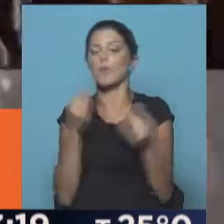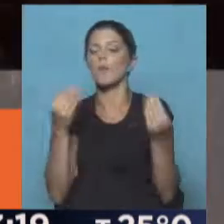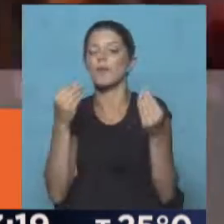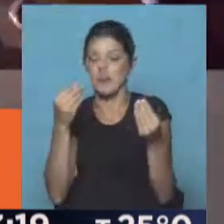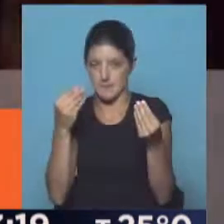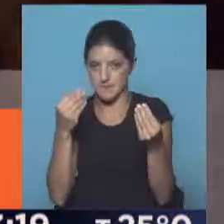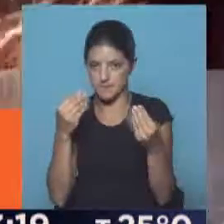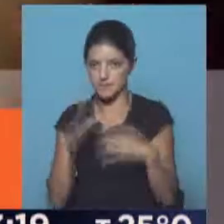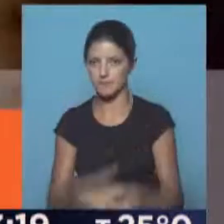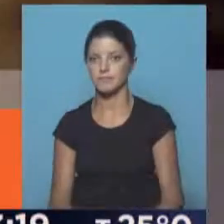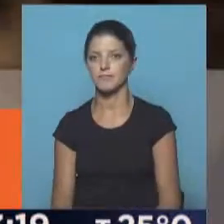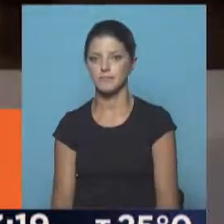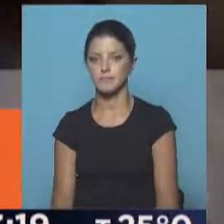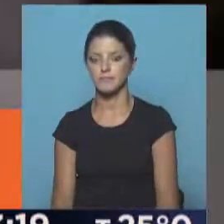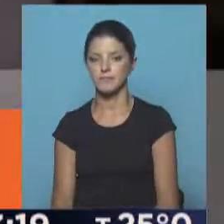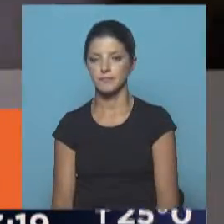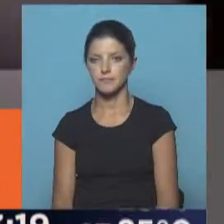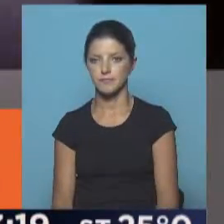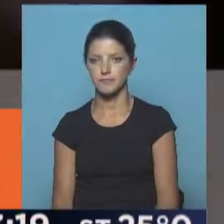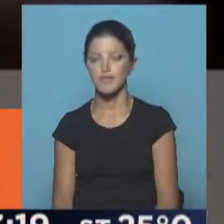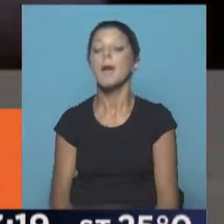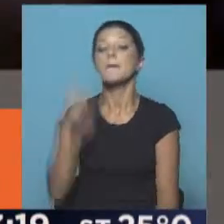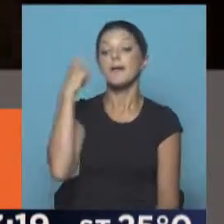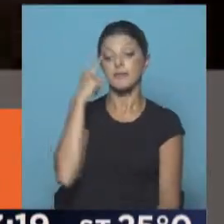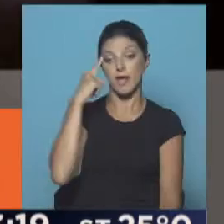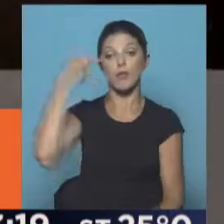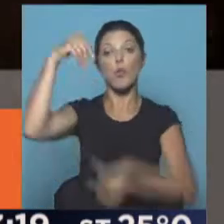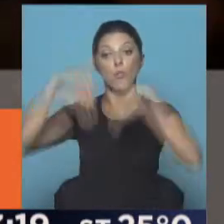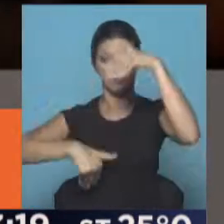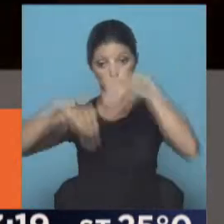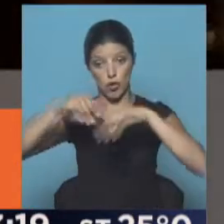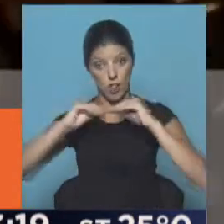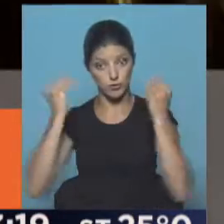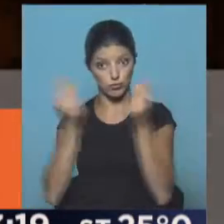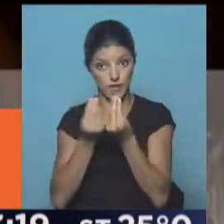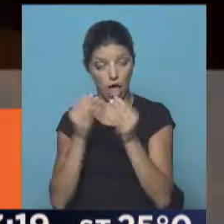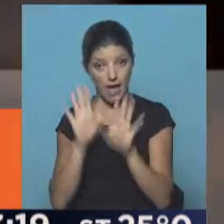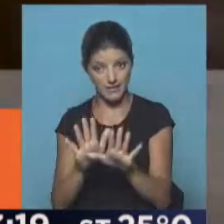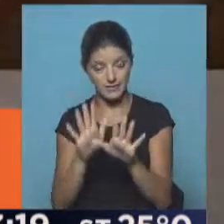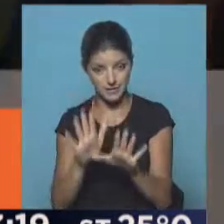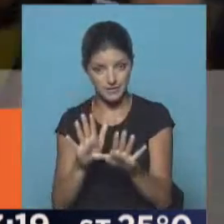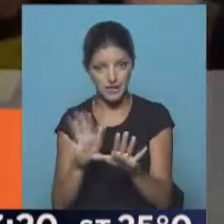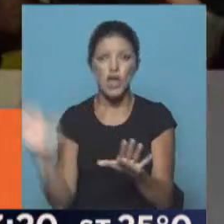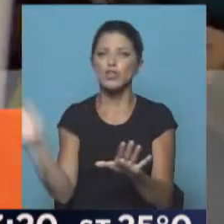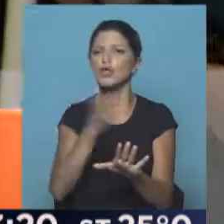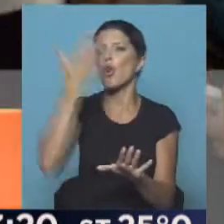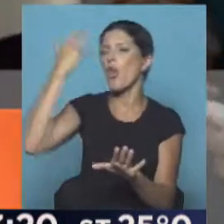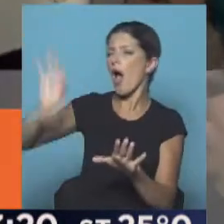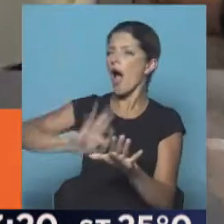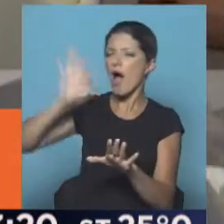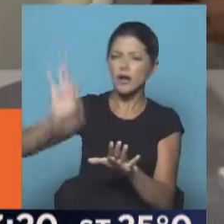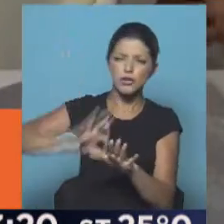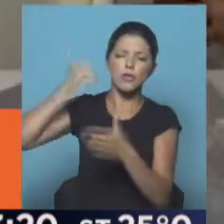de desechar en un proceso electoral con este resultado todo el esfuerzo de construcción de